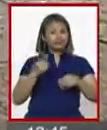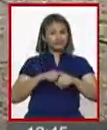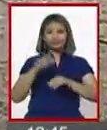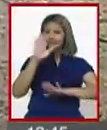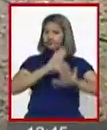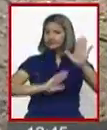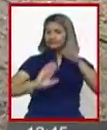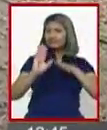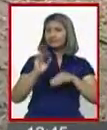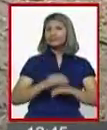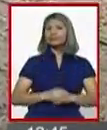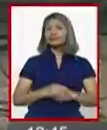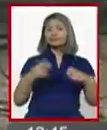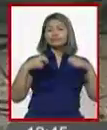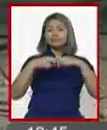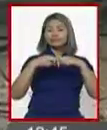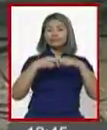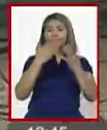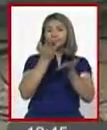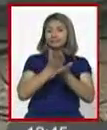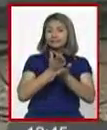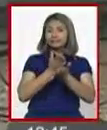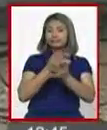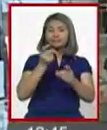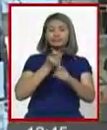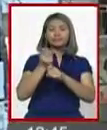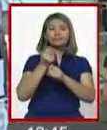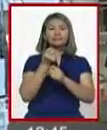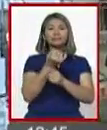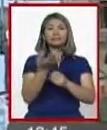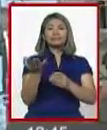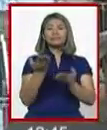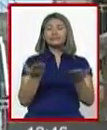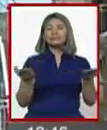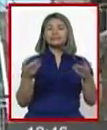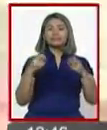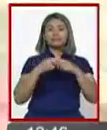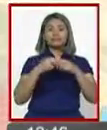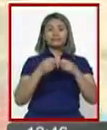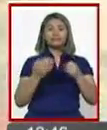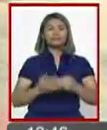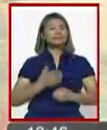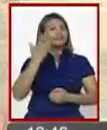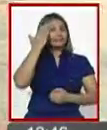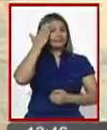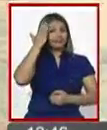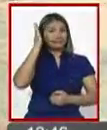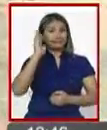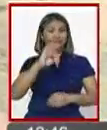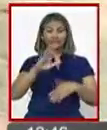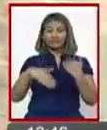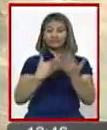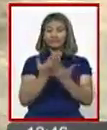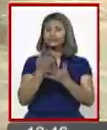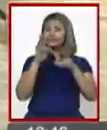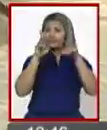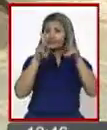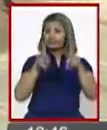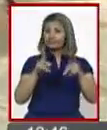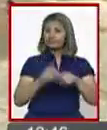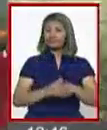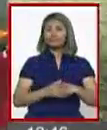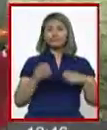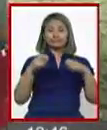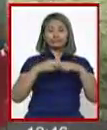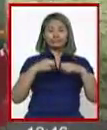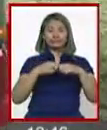la preocupación de que el corte de energía eléctrica haya afectado algún artefacto electrónico. No sabemos, pues no, como todos los vecinos hemos tenido